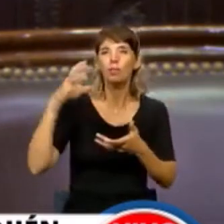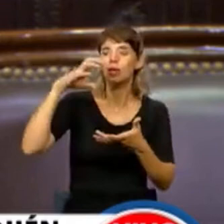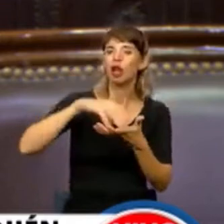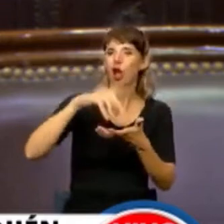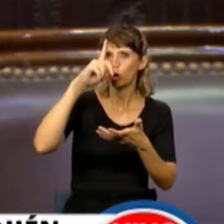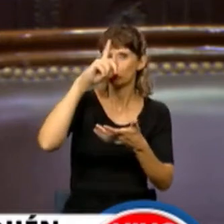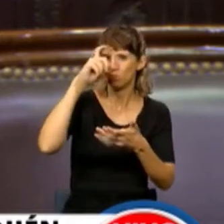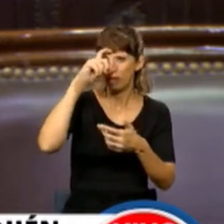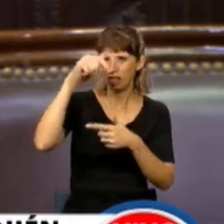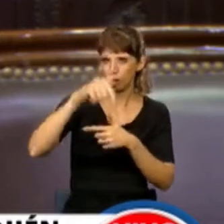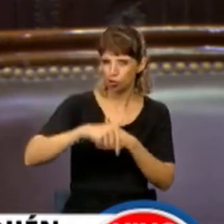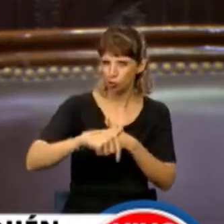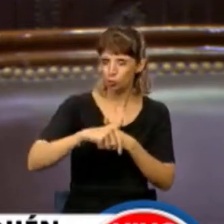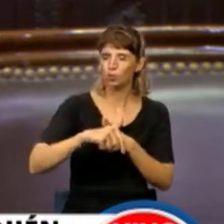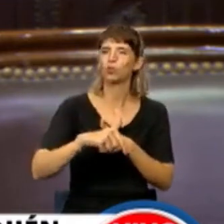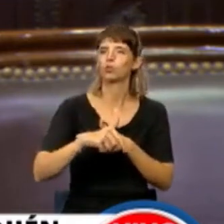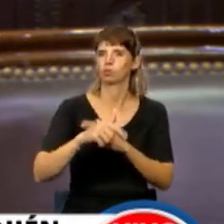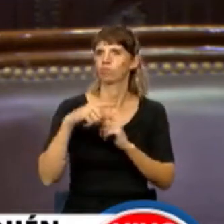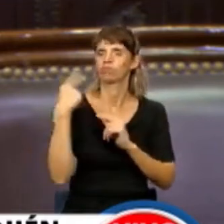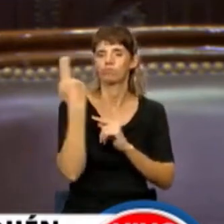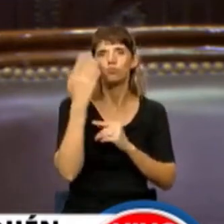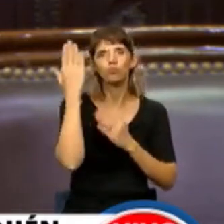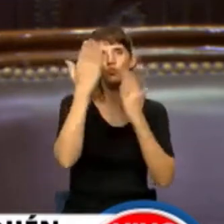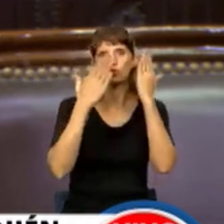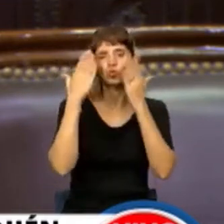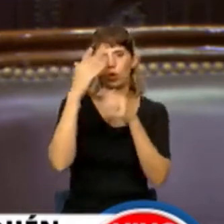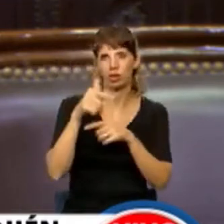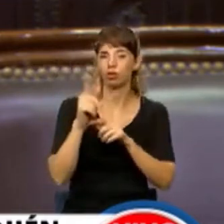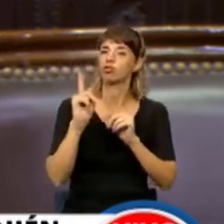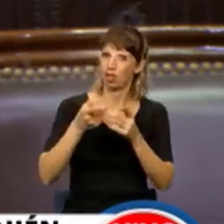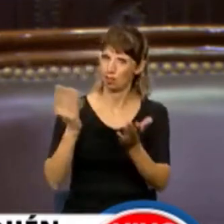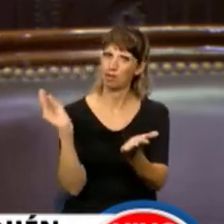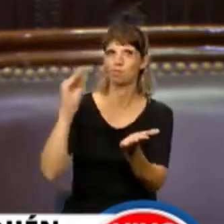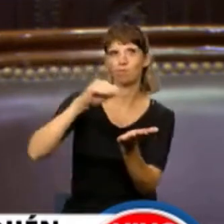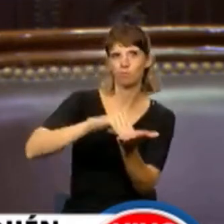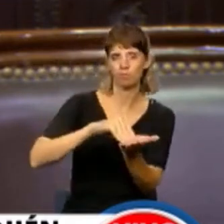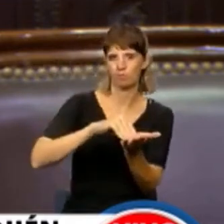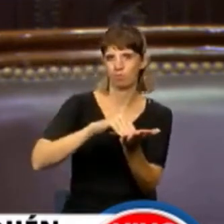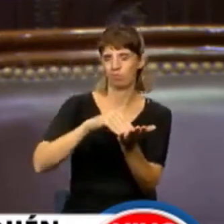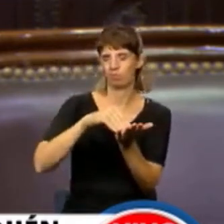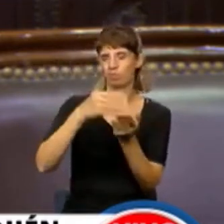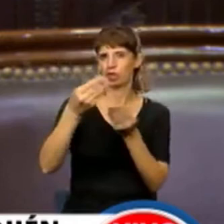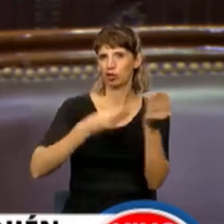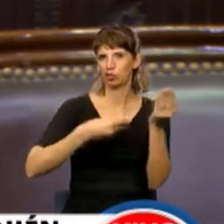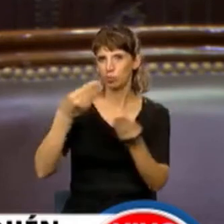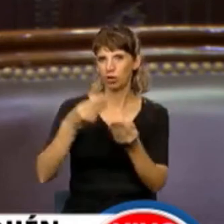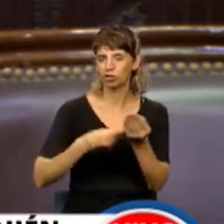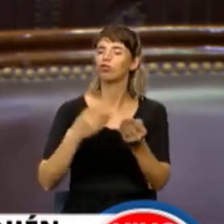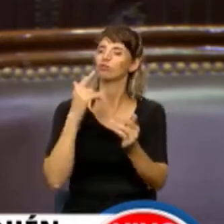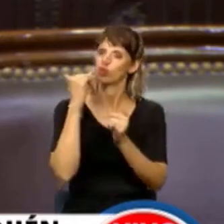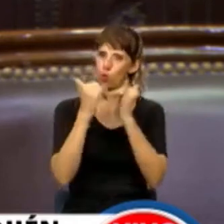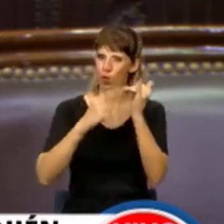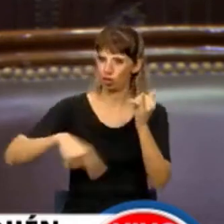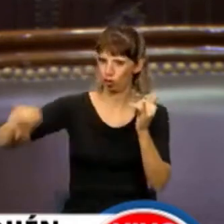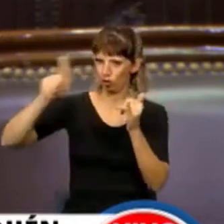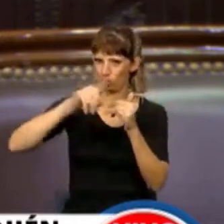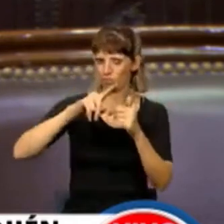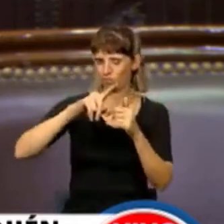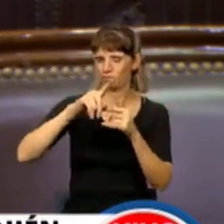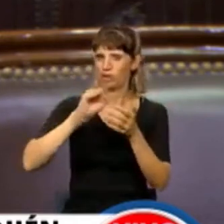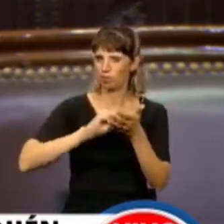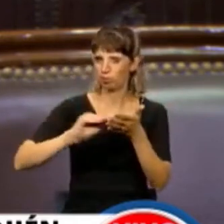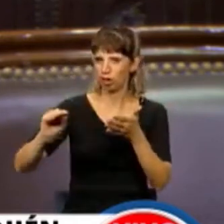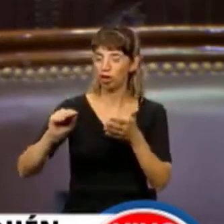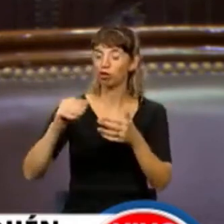los nauquinos y también está en este presupuesto. Fíjense que los nauquinos, les cuento a los señores diputados, que hemos duplicado